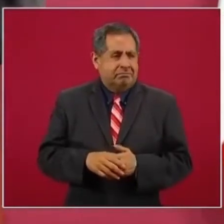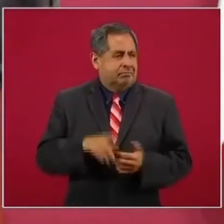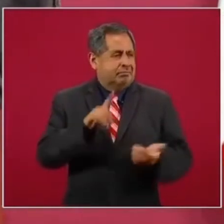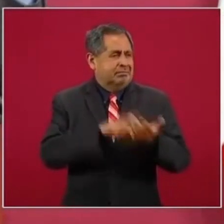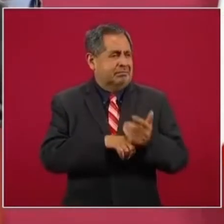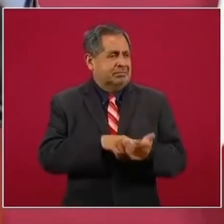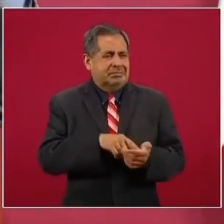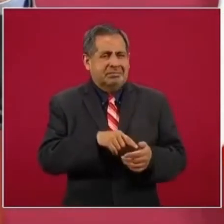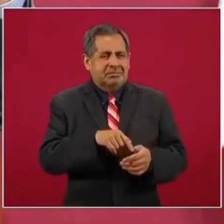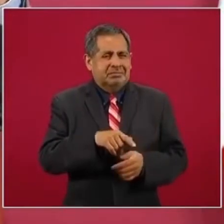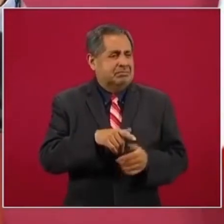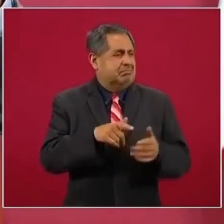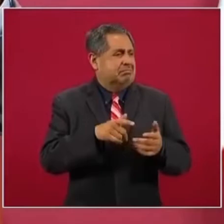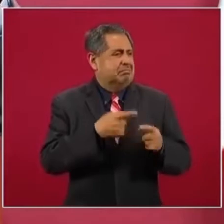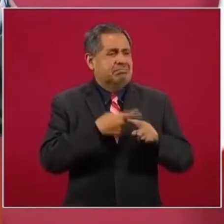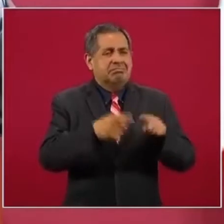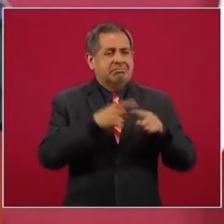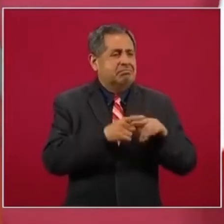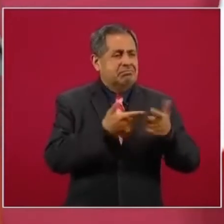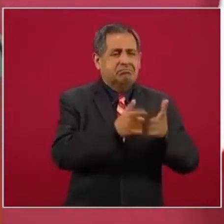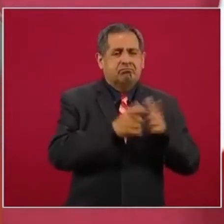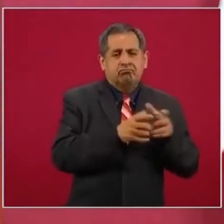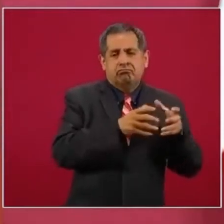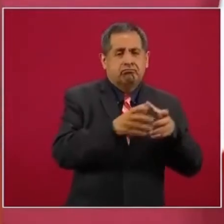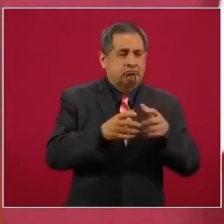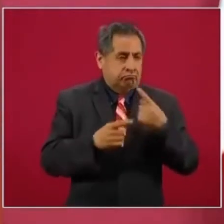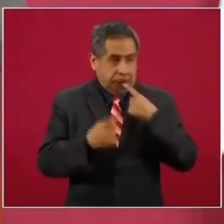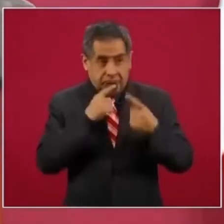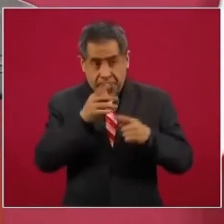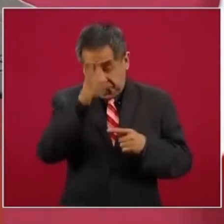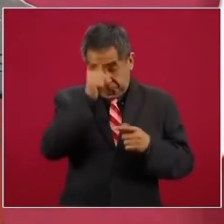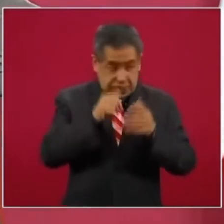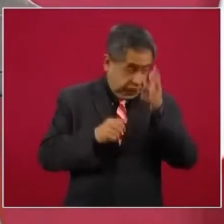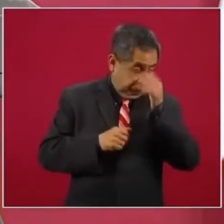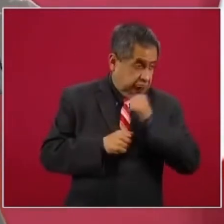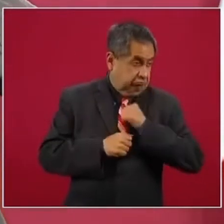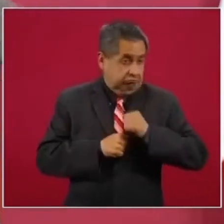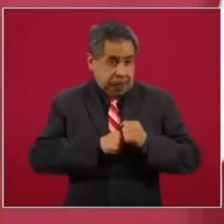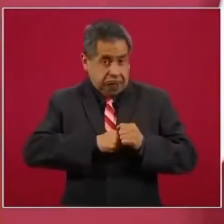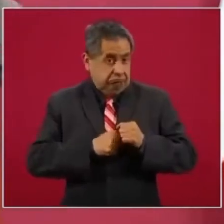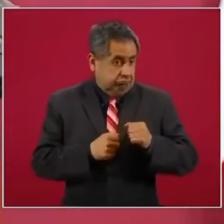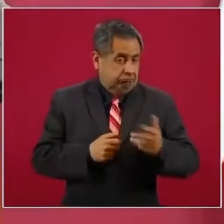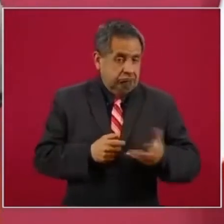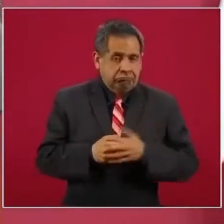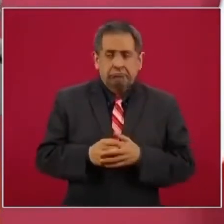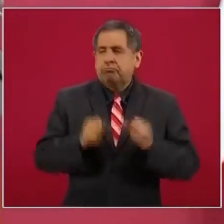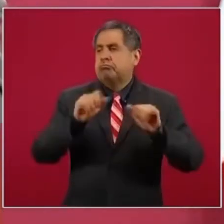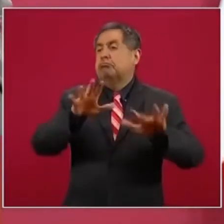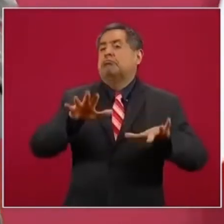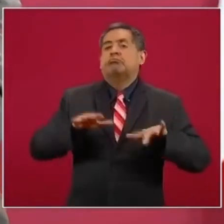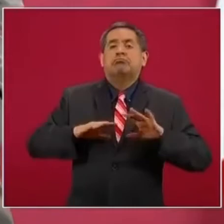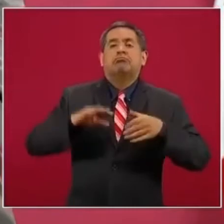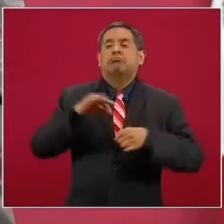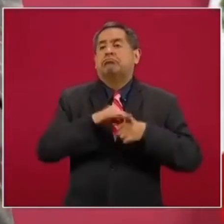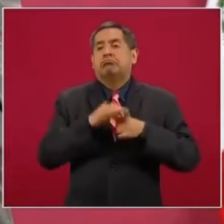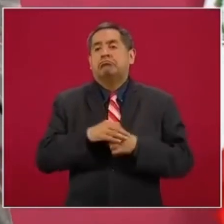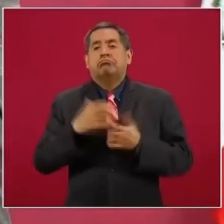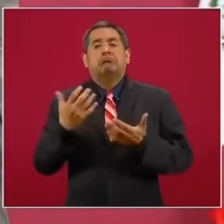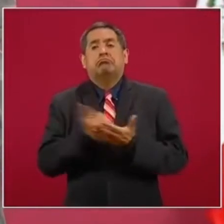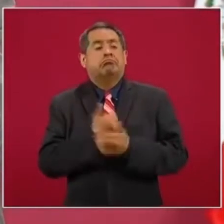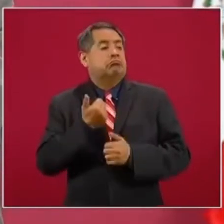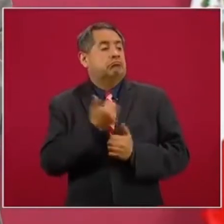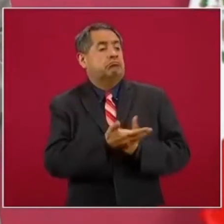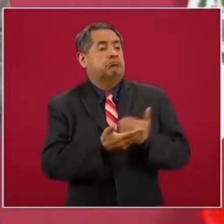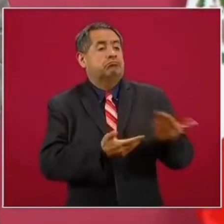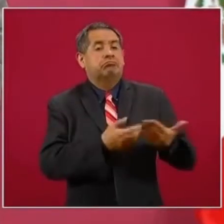corrientes, grupos, se ponían de acuerdo, se hacía la asamblea y salían en